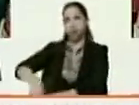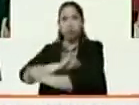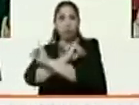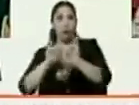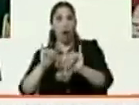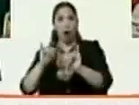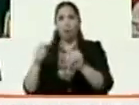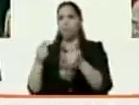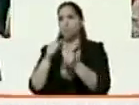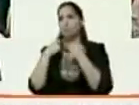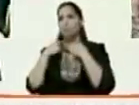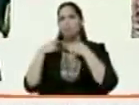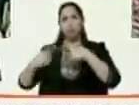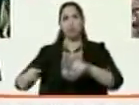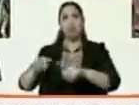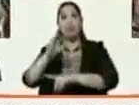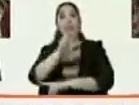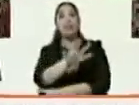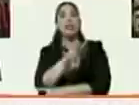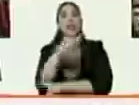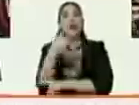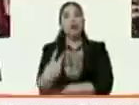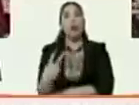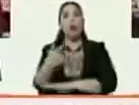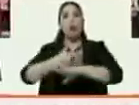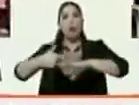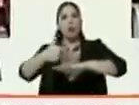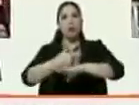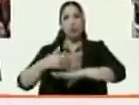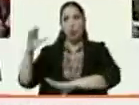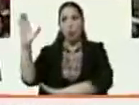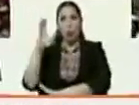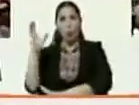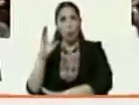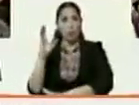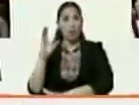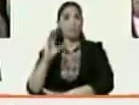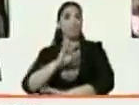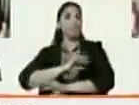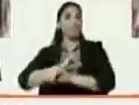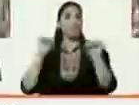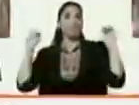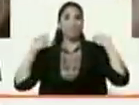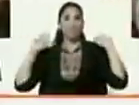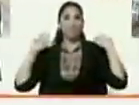Han perdido 32 gobernaciones en Colombia.